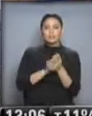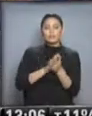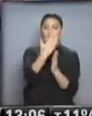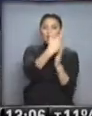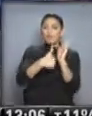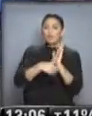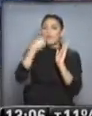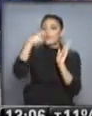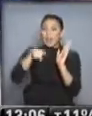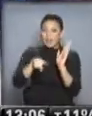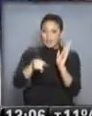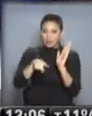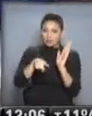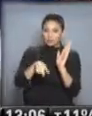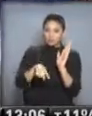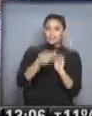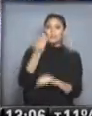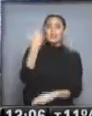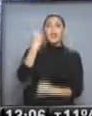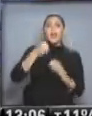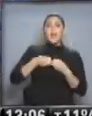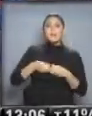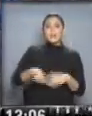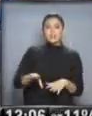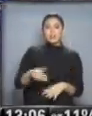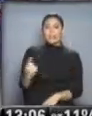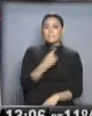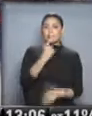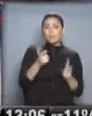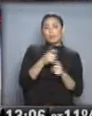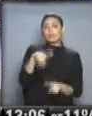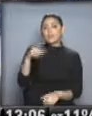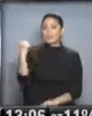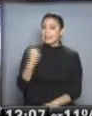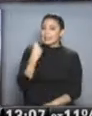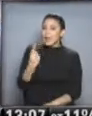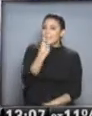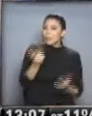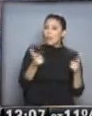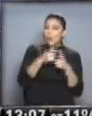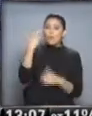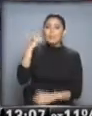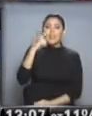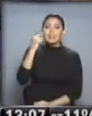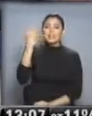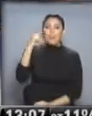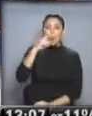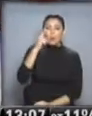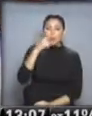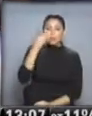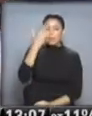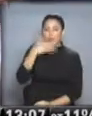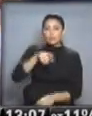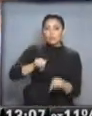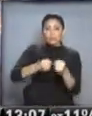final que arrancó en lo que fue en la primera cumbre el intento de cumbre allá en los últimos días de junio postergados hasta